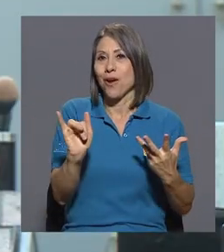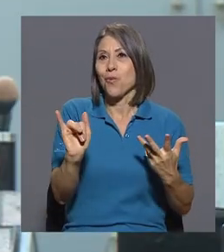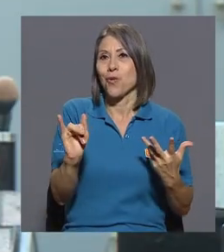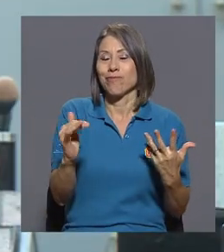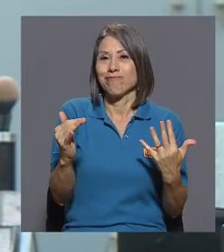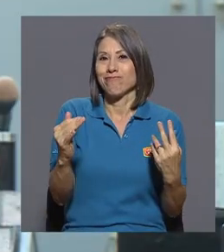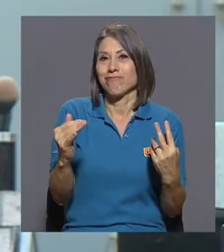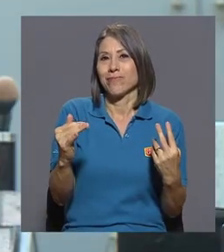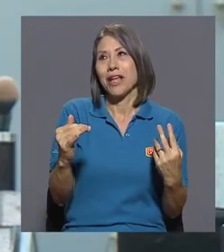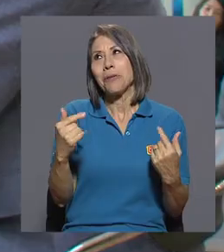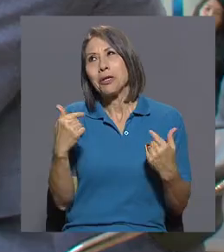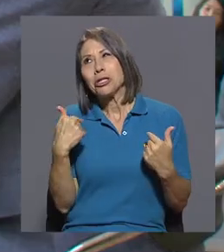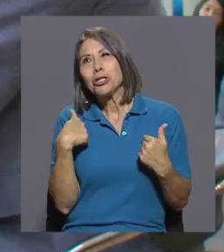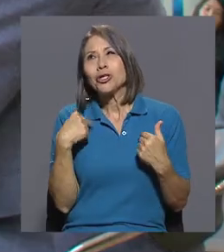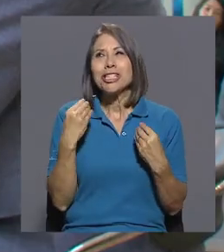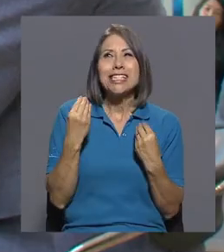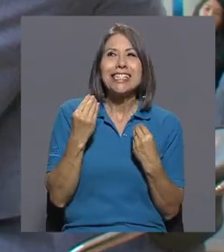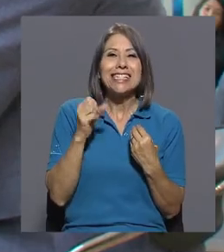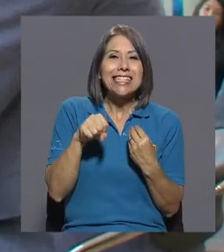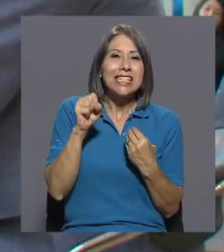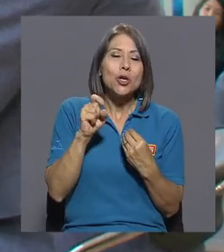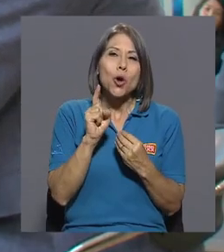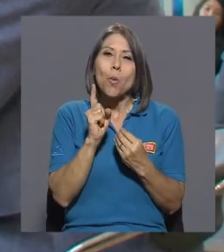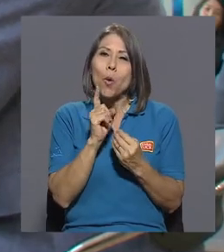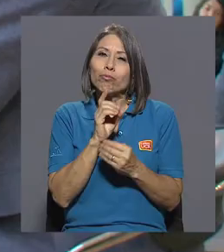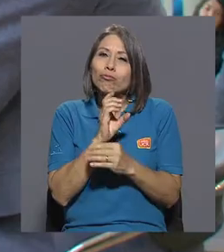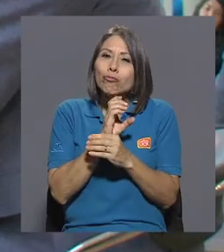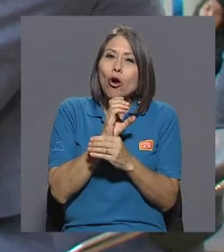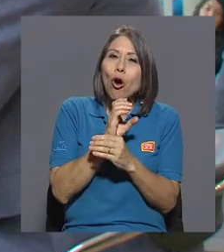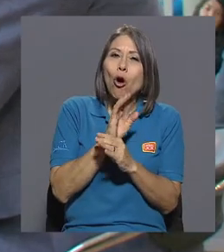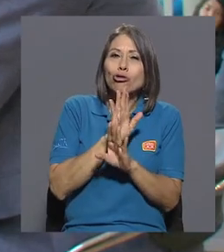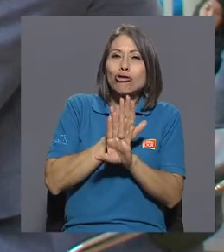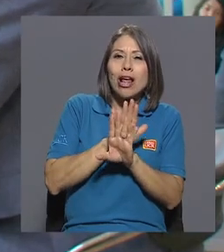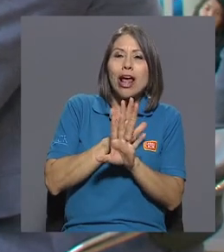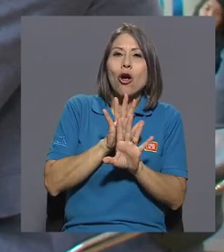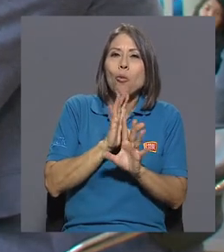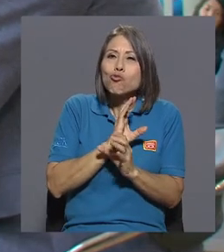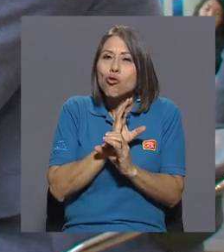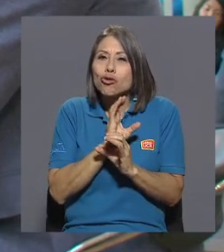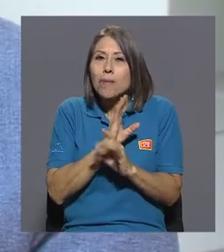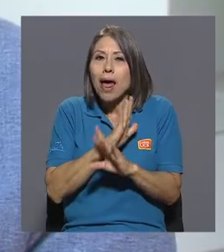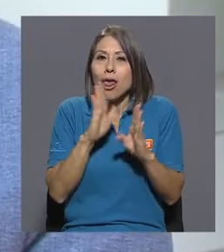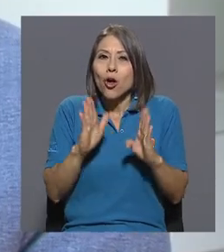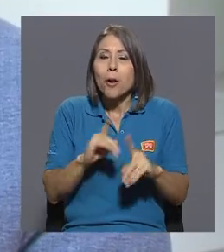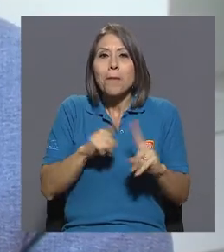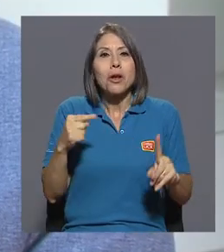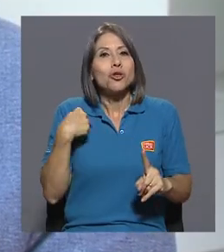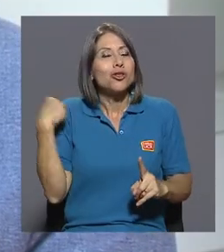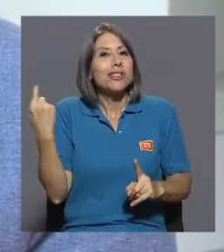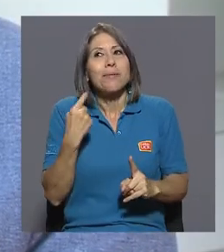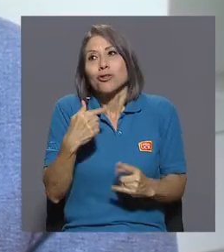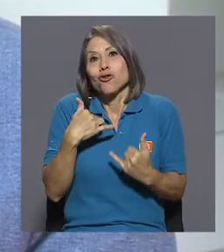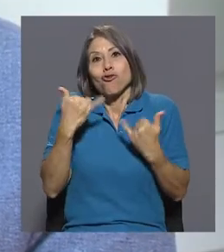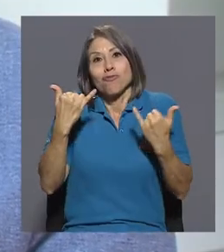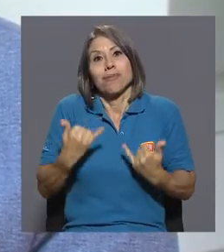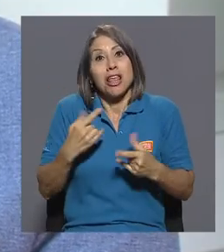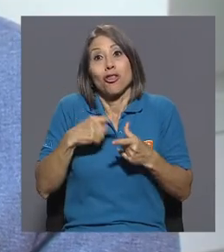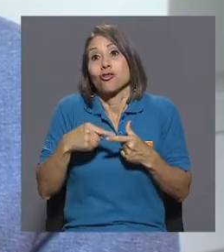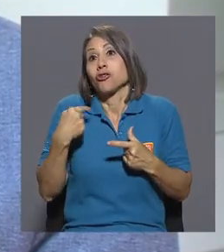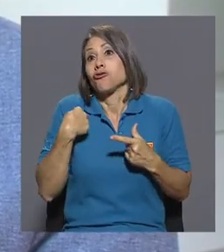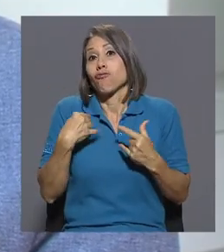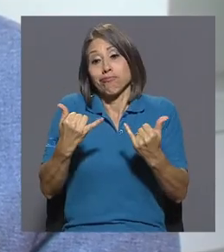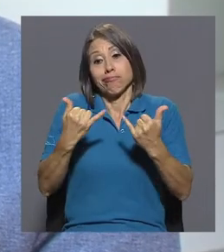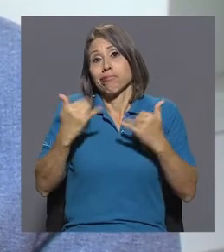sí soy conservador, pero... Como le digo, siempre soy yo, entonces no lo edito para... ¿Y no era difícil o